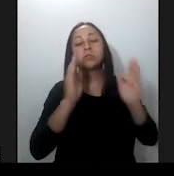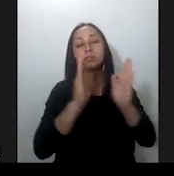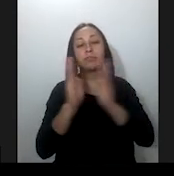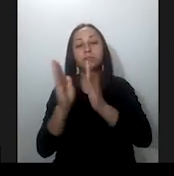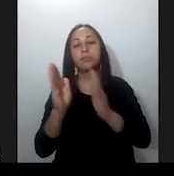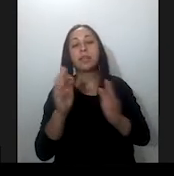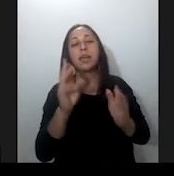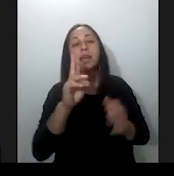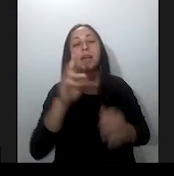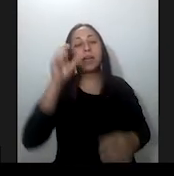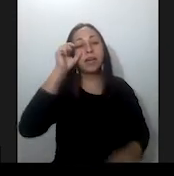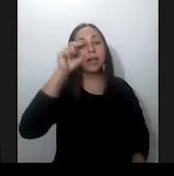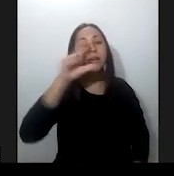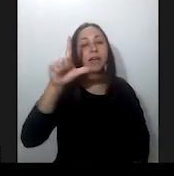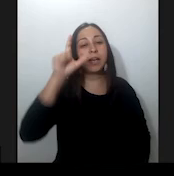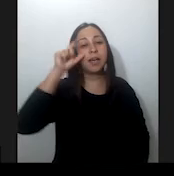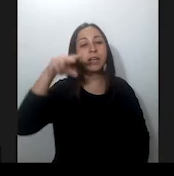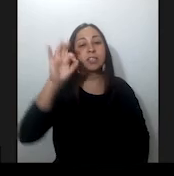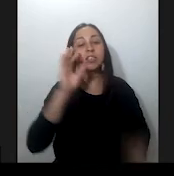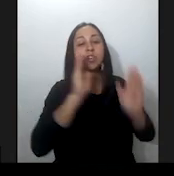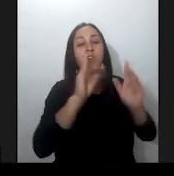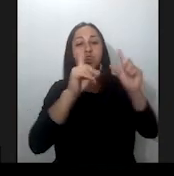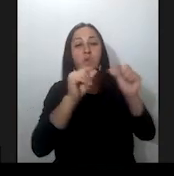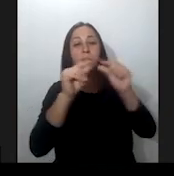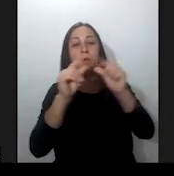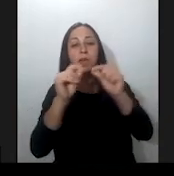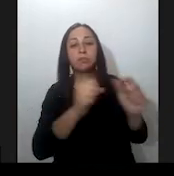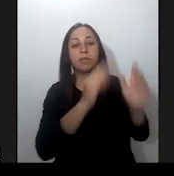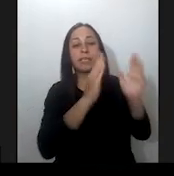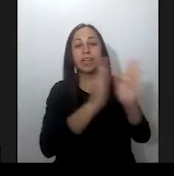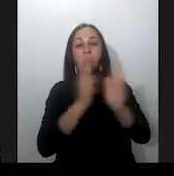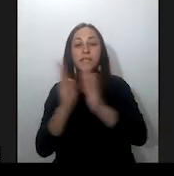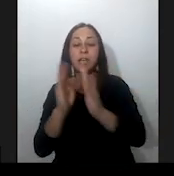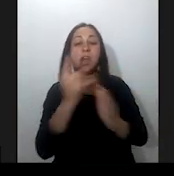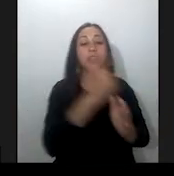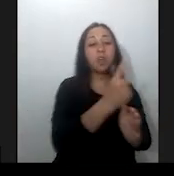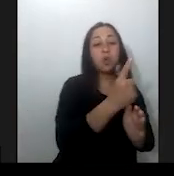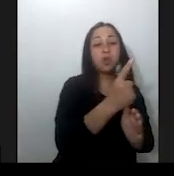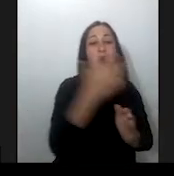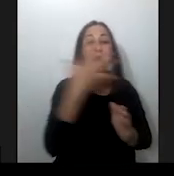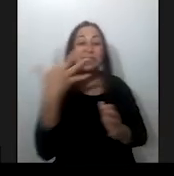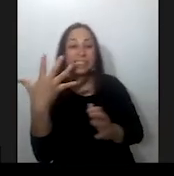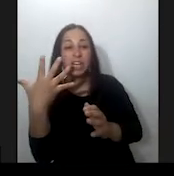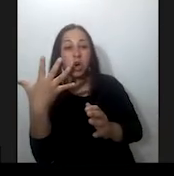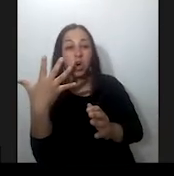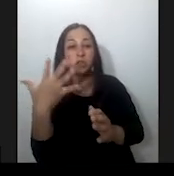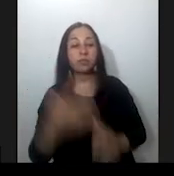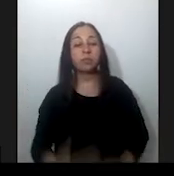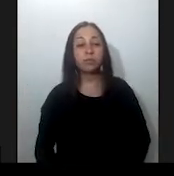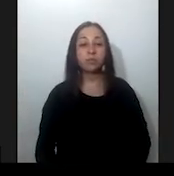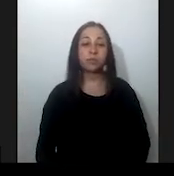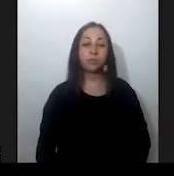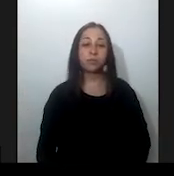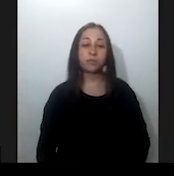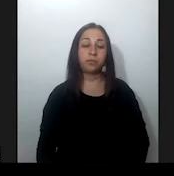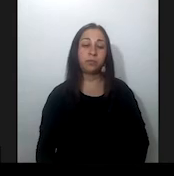genere la serie de relleno, es decir, que ahí me va a generar la secuencia numérica de datos que van del 1 al